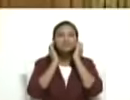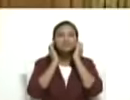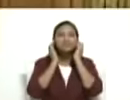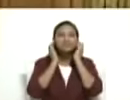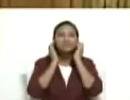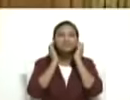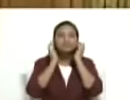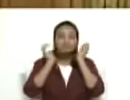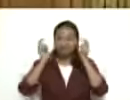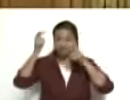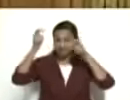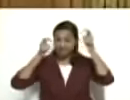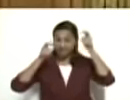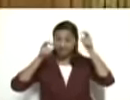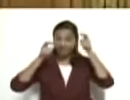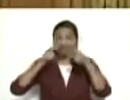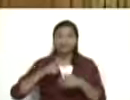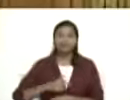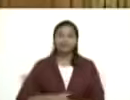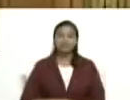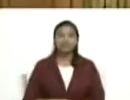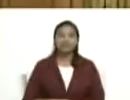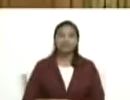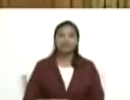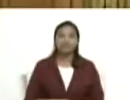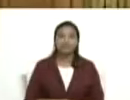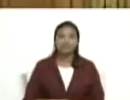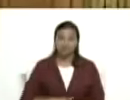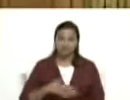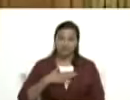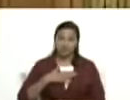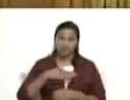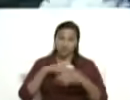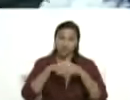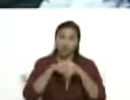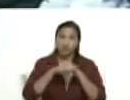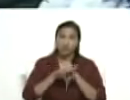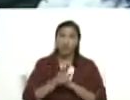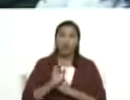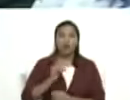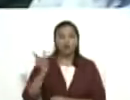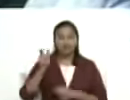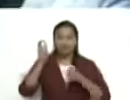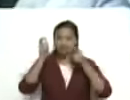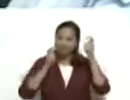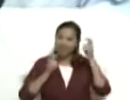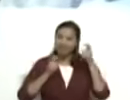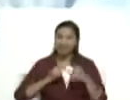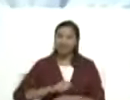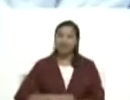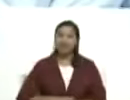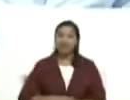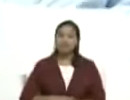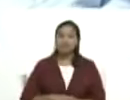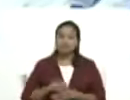el comandante me la tengo guardada, pues, en un sitio. Estaba muy arrugada. El comandante hace eso